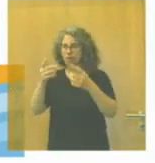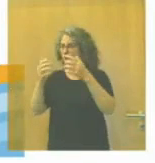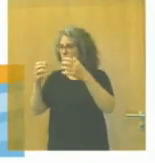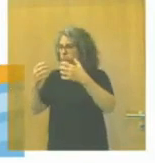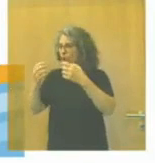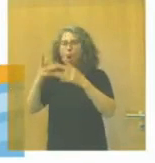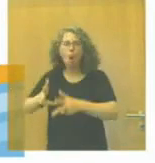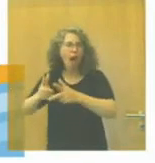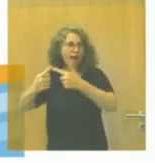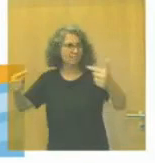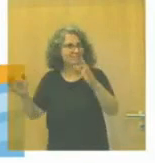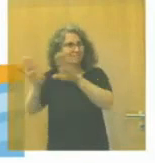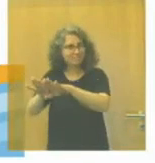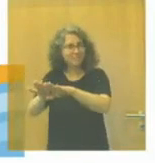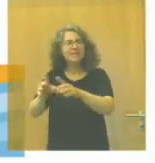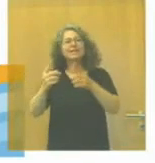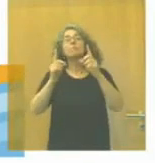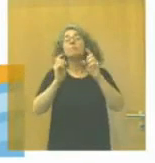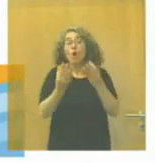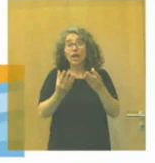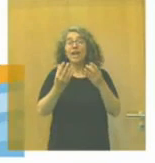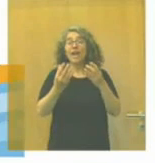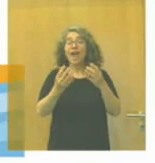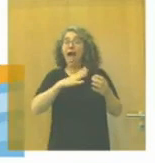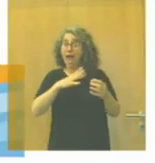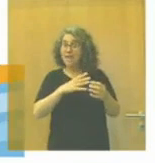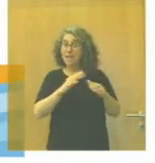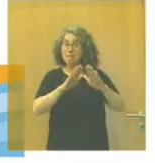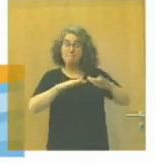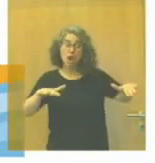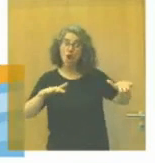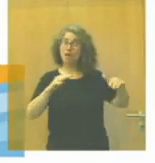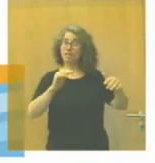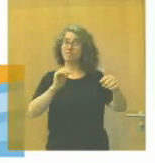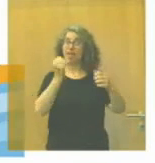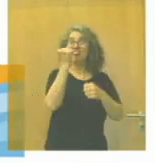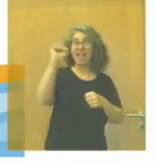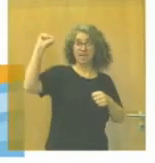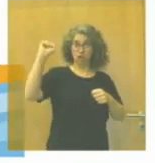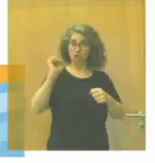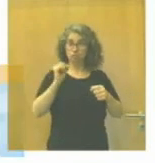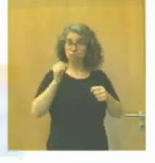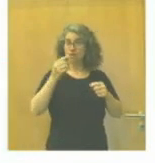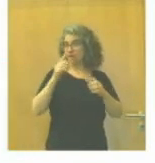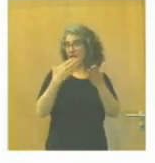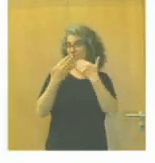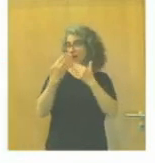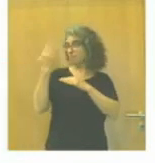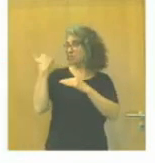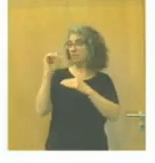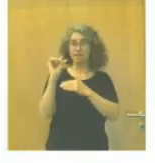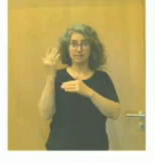están los menores infractores, que también hablábamos hace un ratito con algunos de